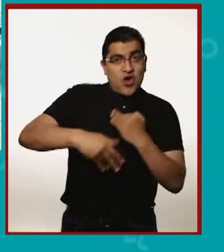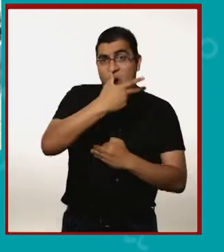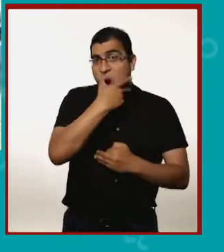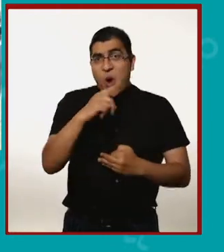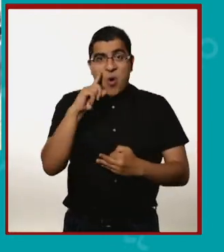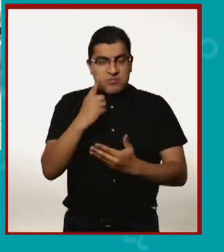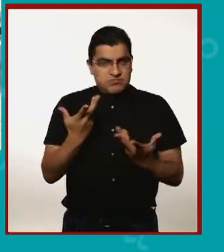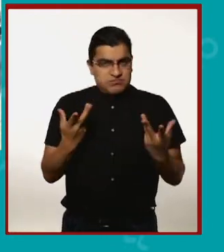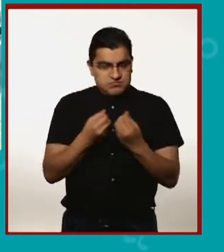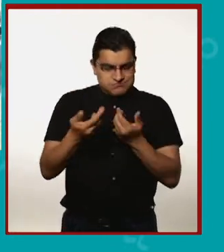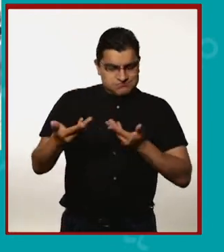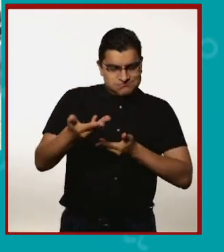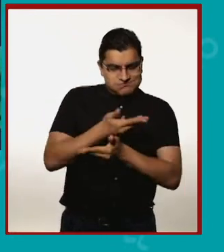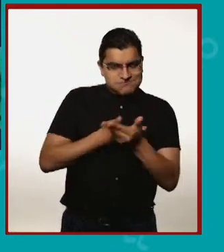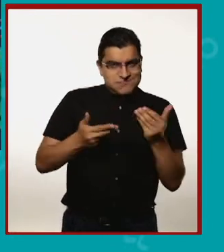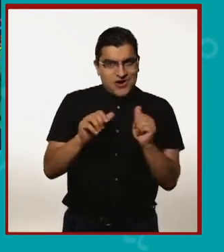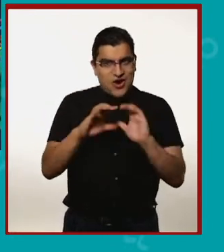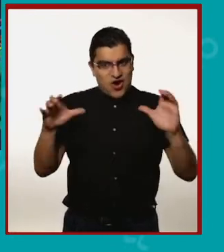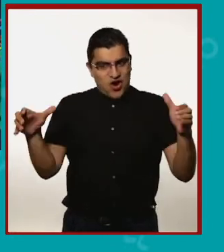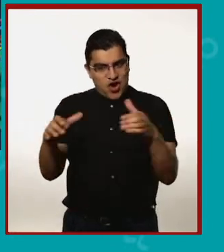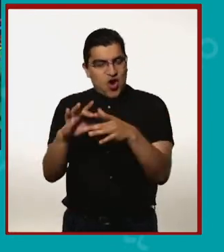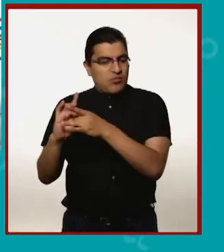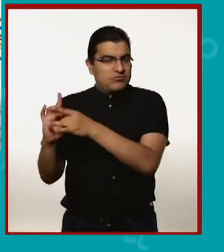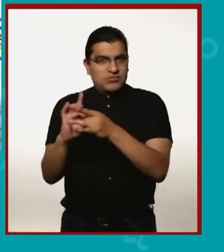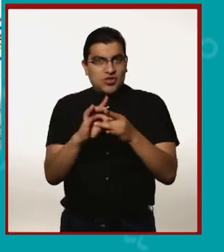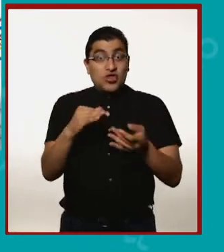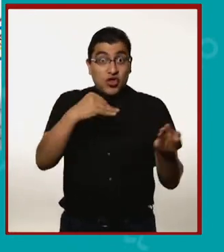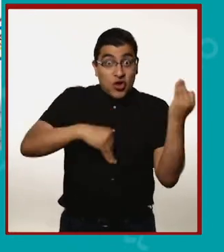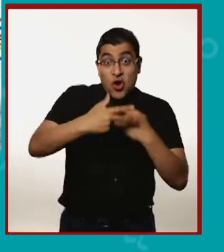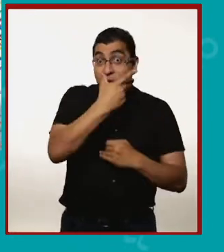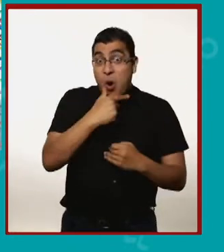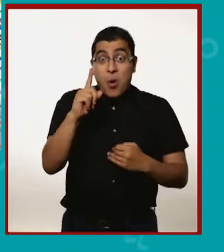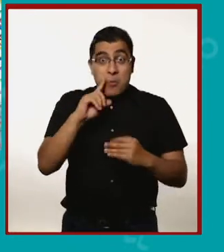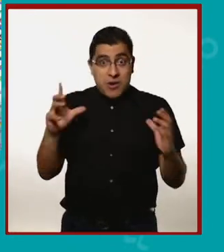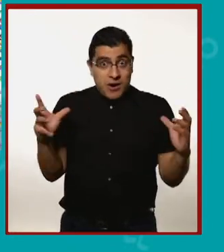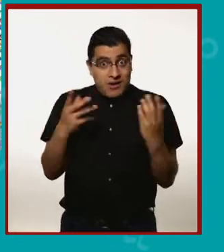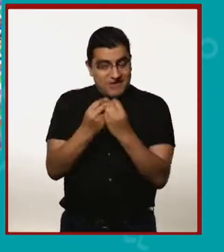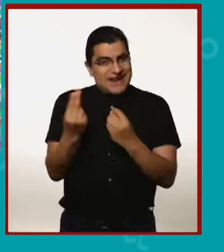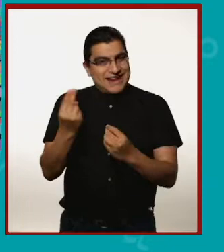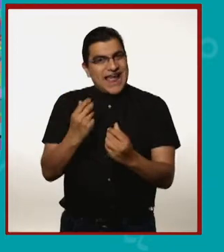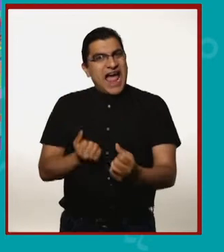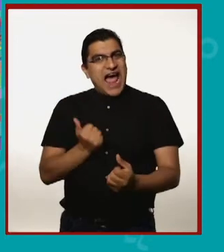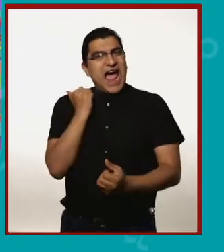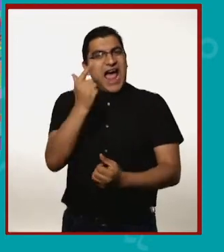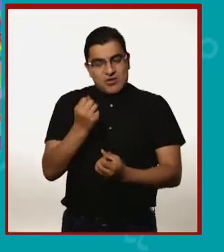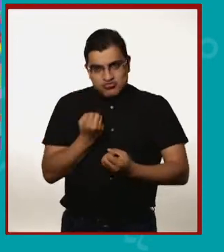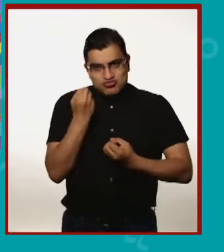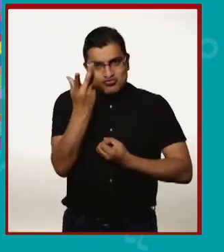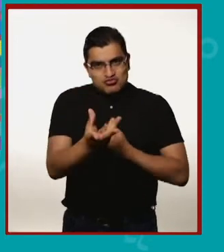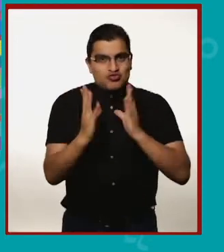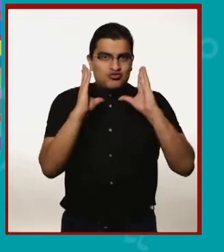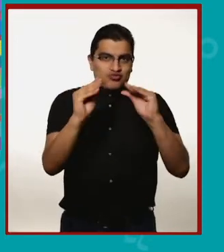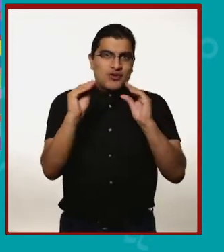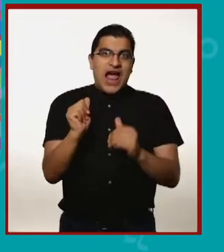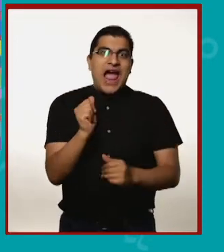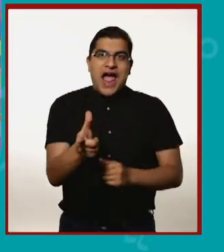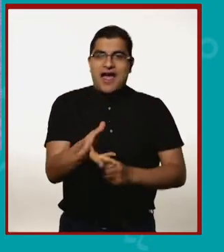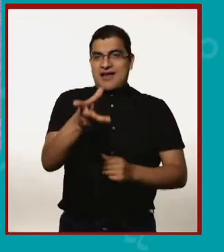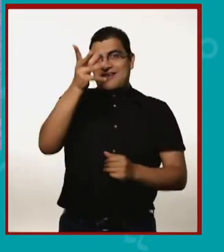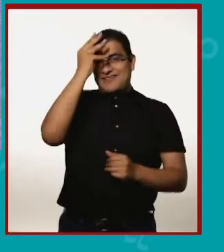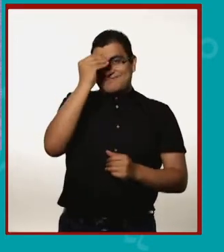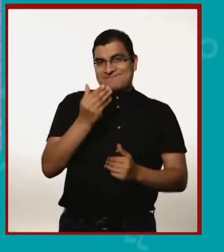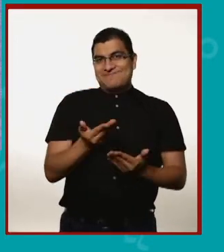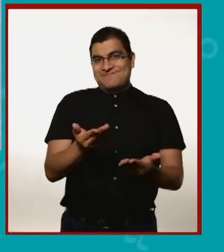Todas y todos fortalecemos el tejido que sostiene a nuestra comunidad, porque todas y todos tenemos algo que enseñar y algo